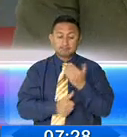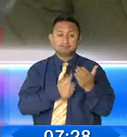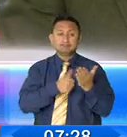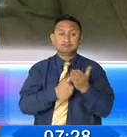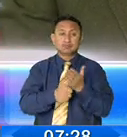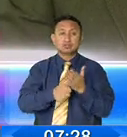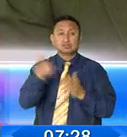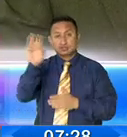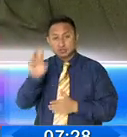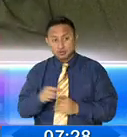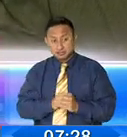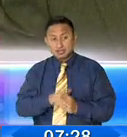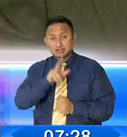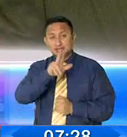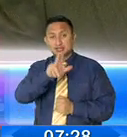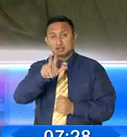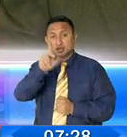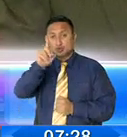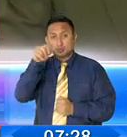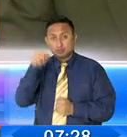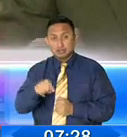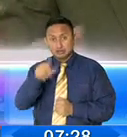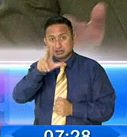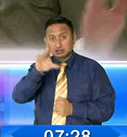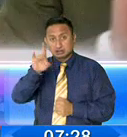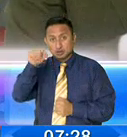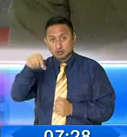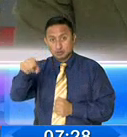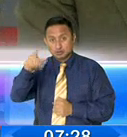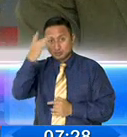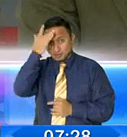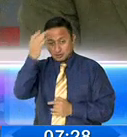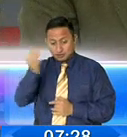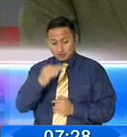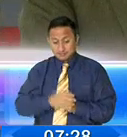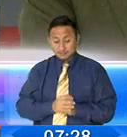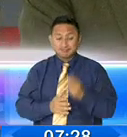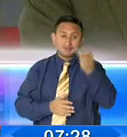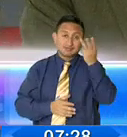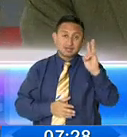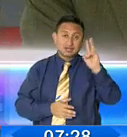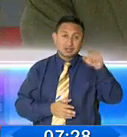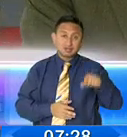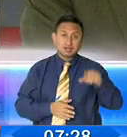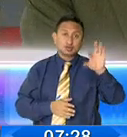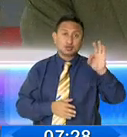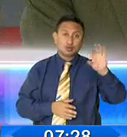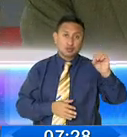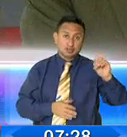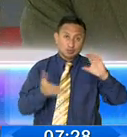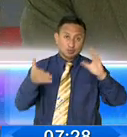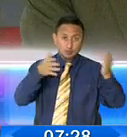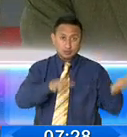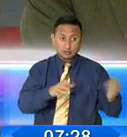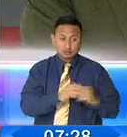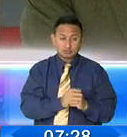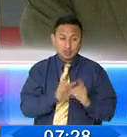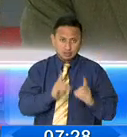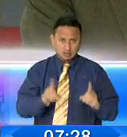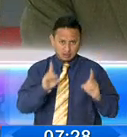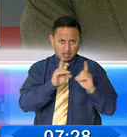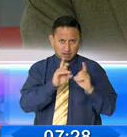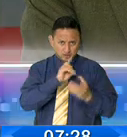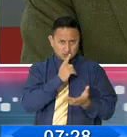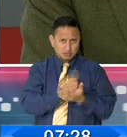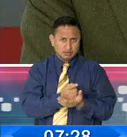331,338 casos confirmados de COVID-19 y de ellos 16,900 han fallecido. ¿Esos datos son reales a la estadística